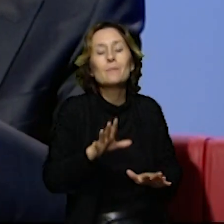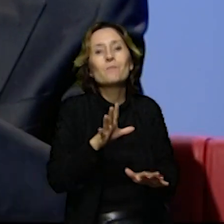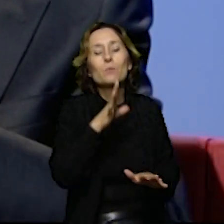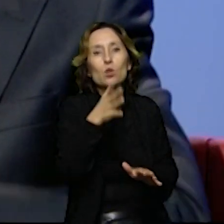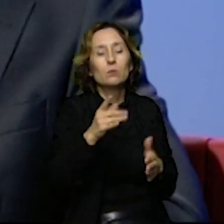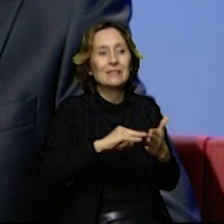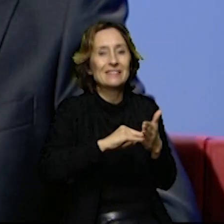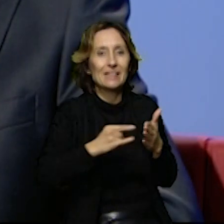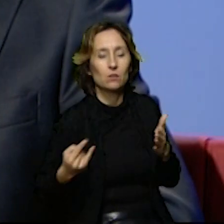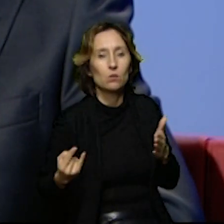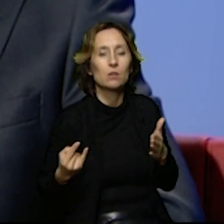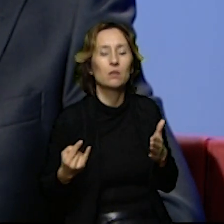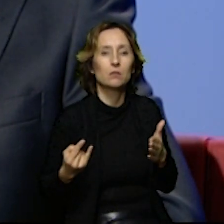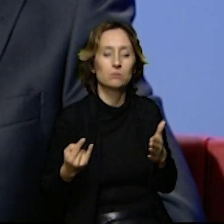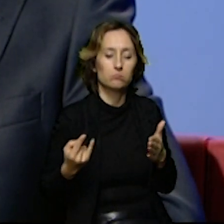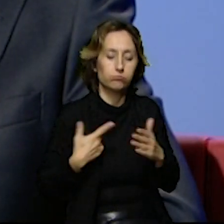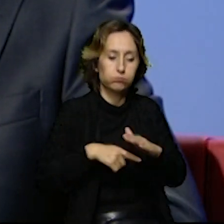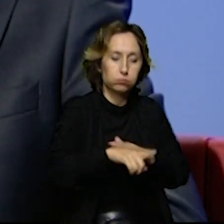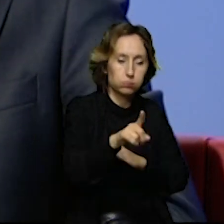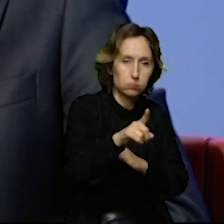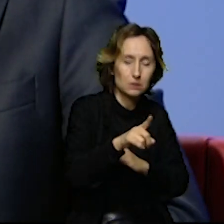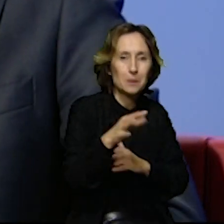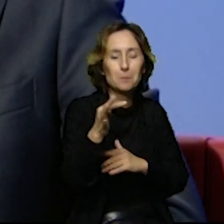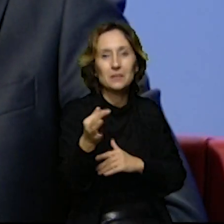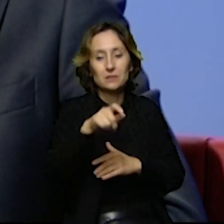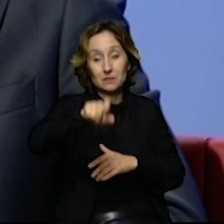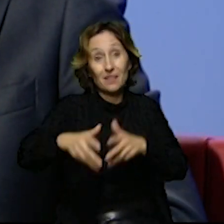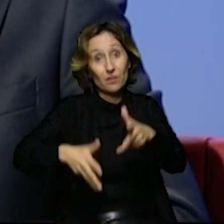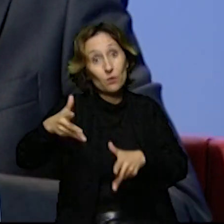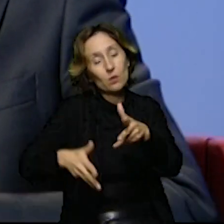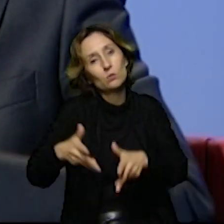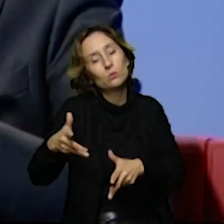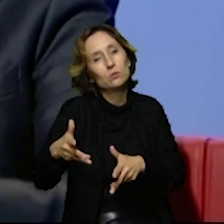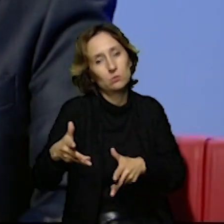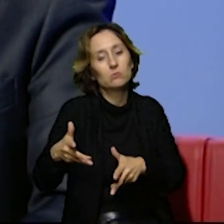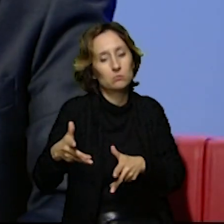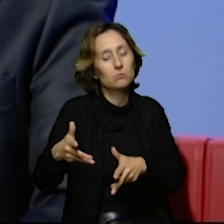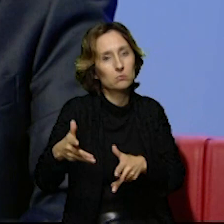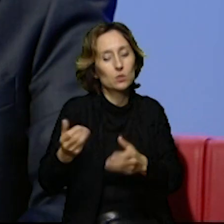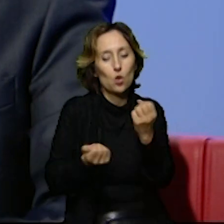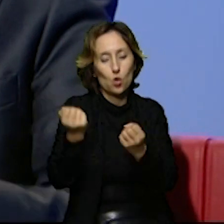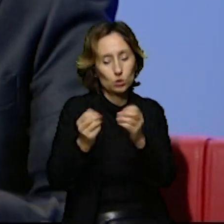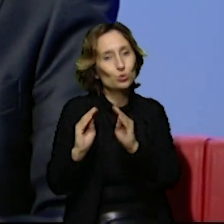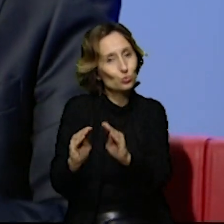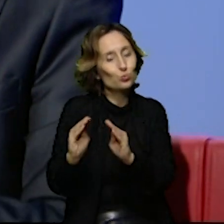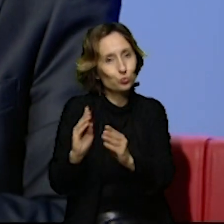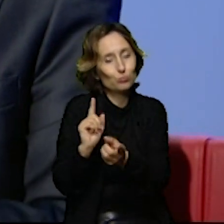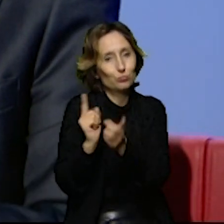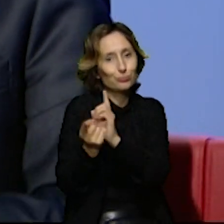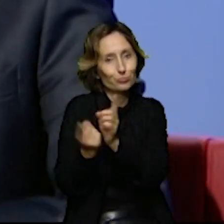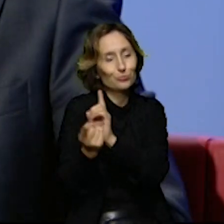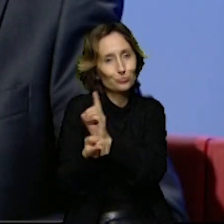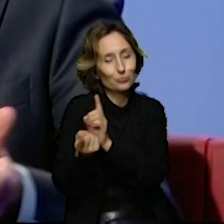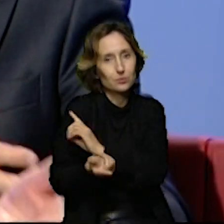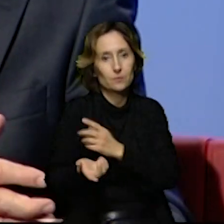el desarrollo de las tecnologías, sino también porque los ciudadanos tienen que ir cambiando los coches de unos por